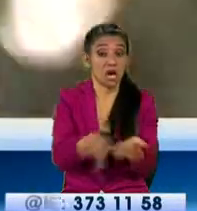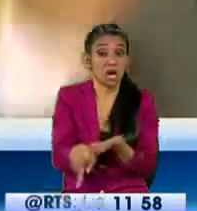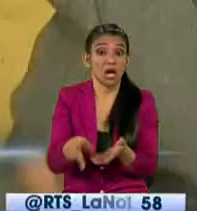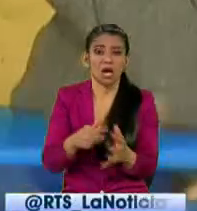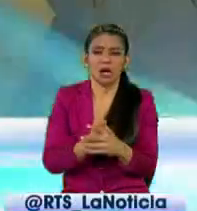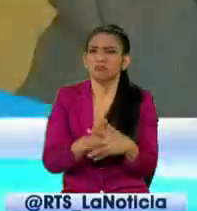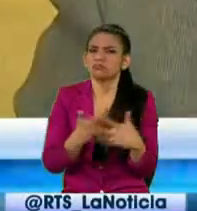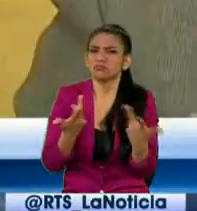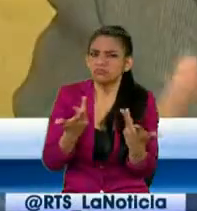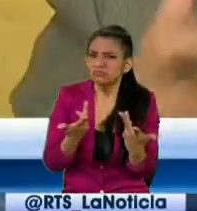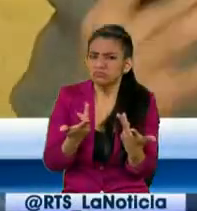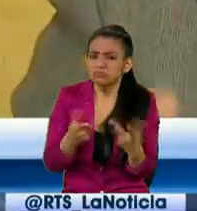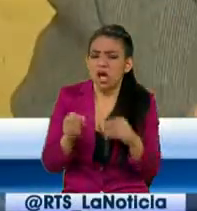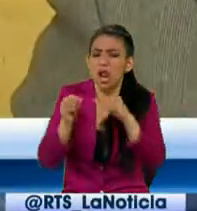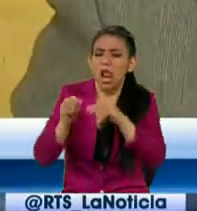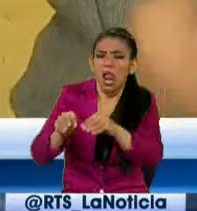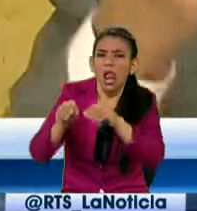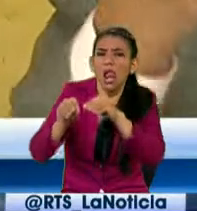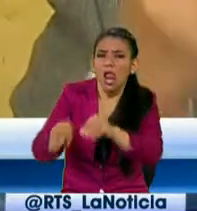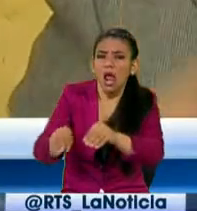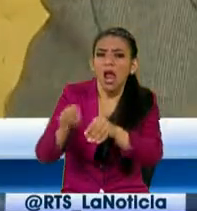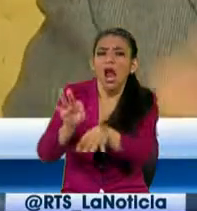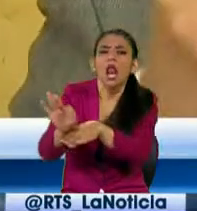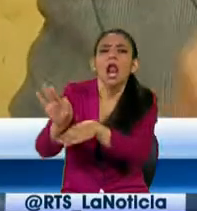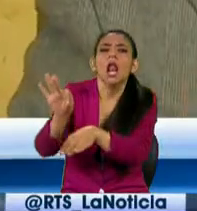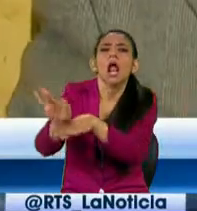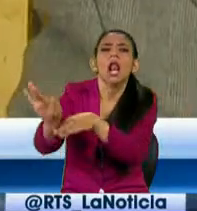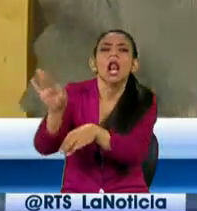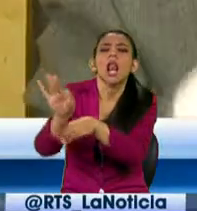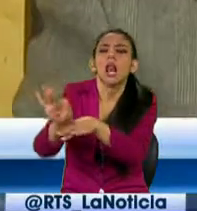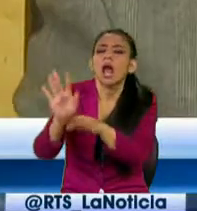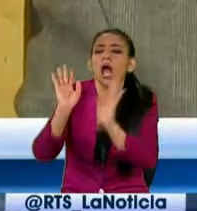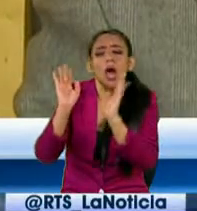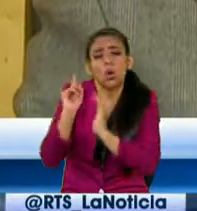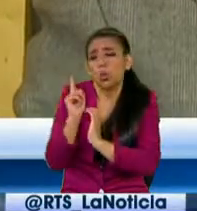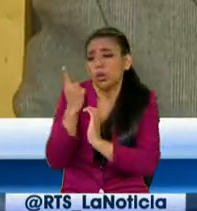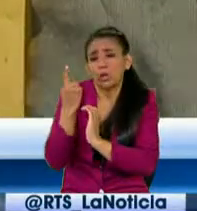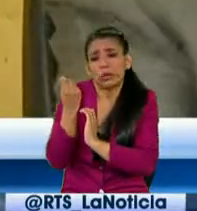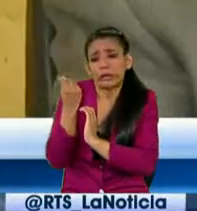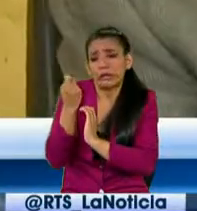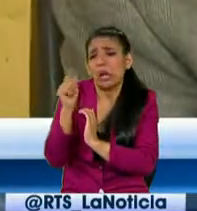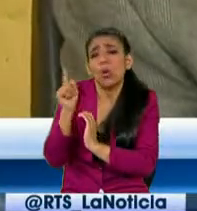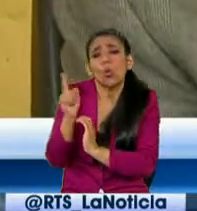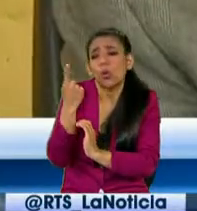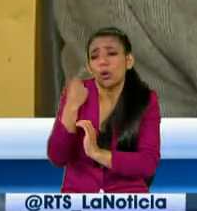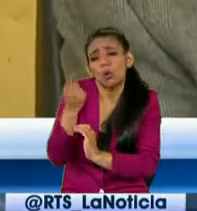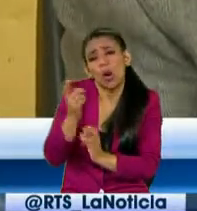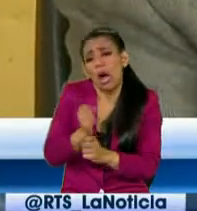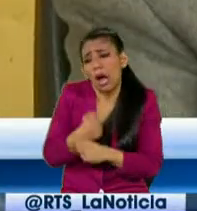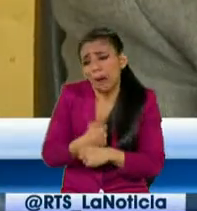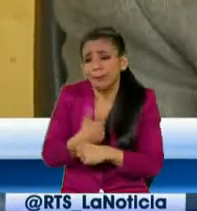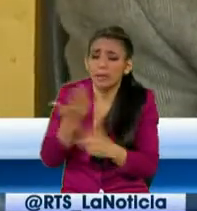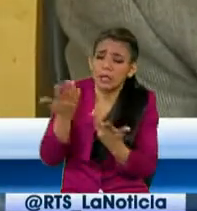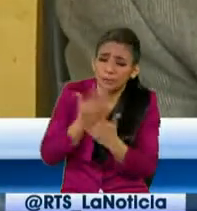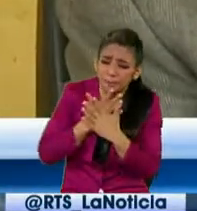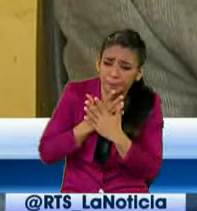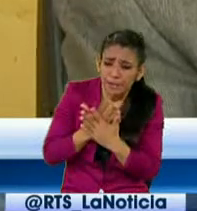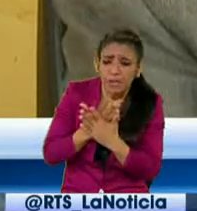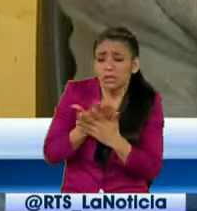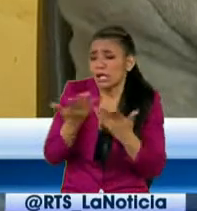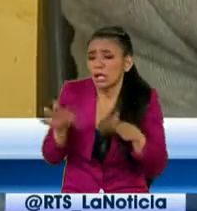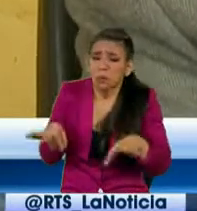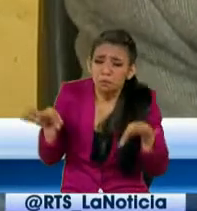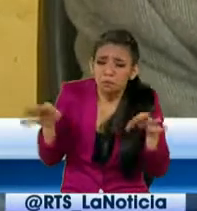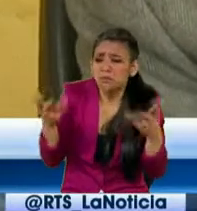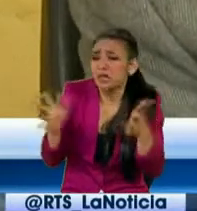le instruyen en el sentido de que es la única manera de obtener dinero para no pasar hambres, para no pasar necesidades,